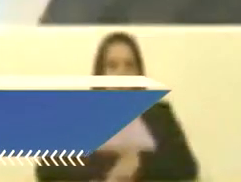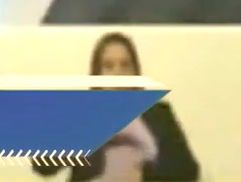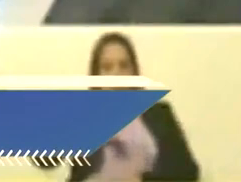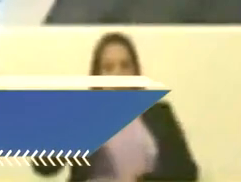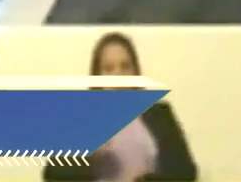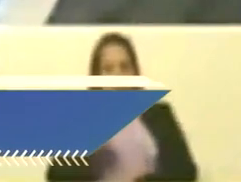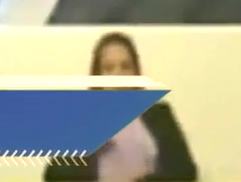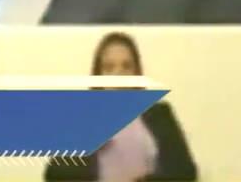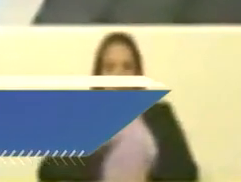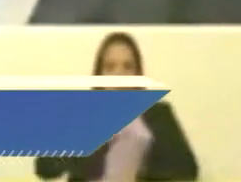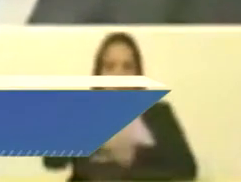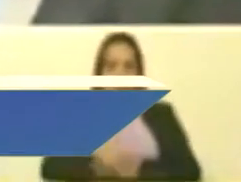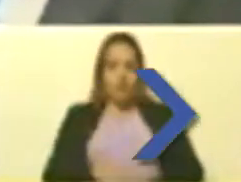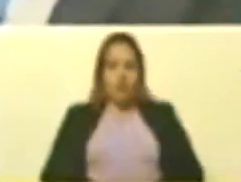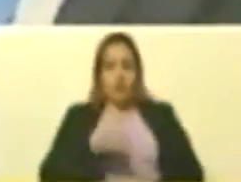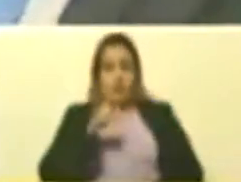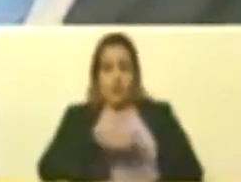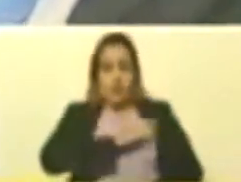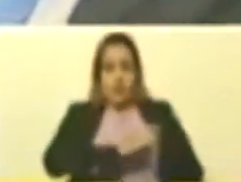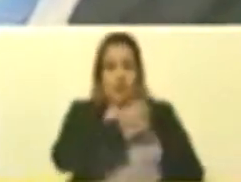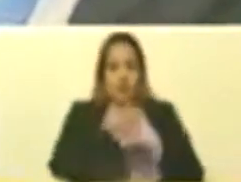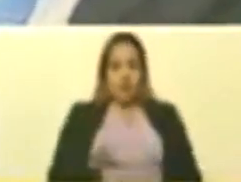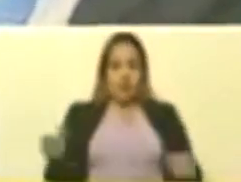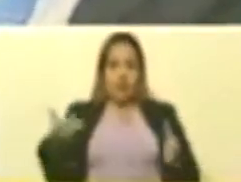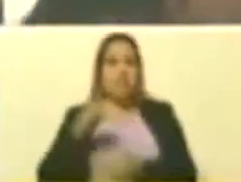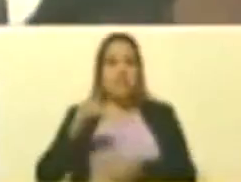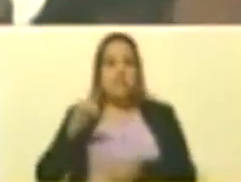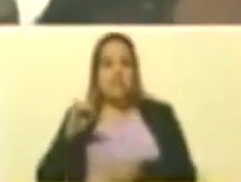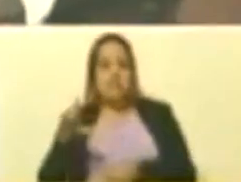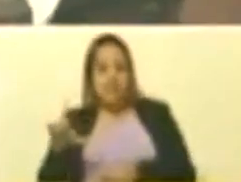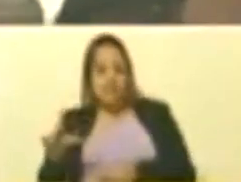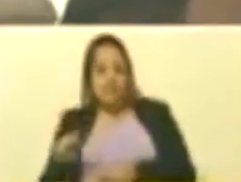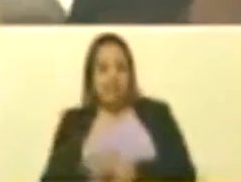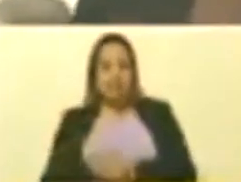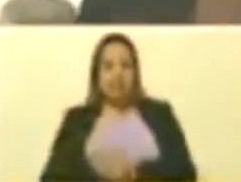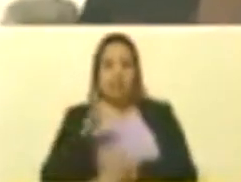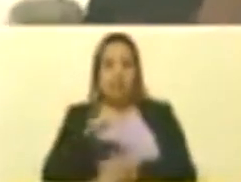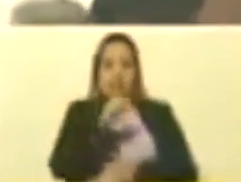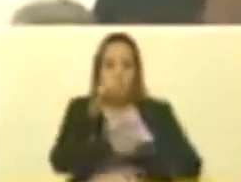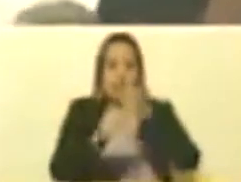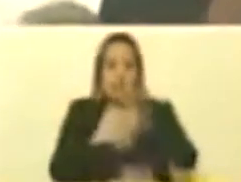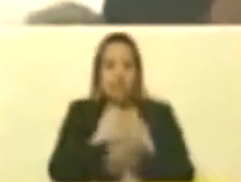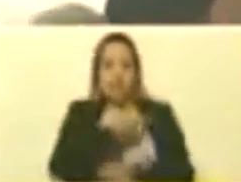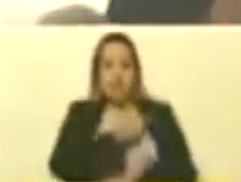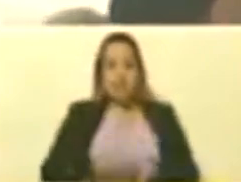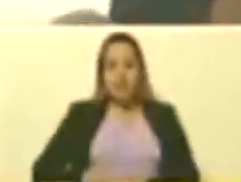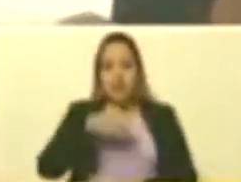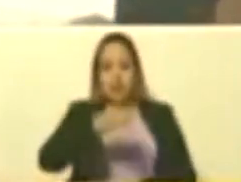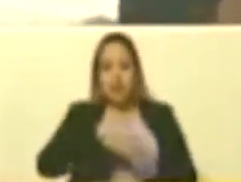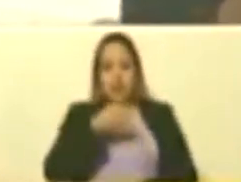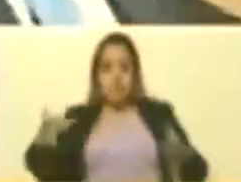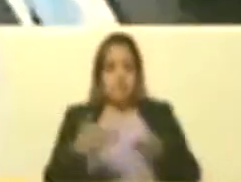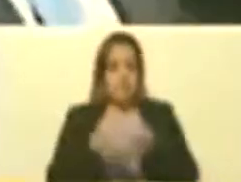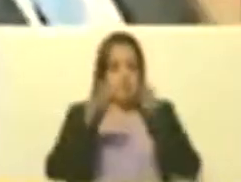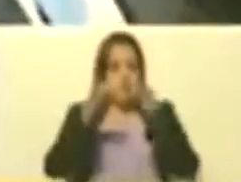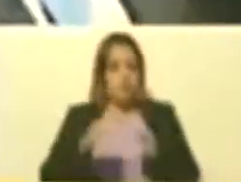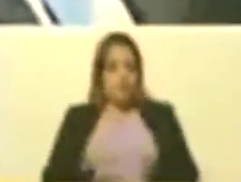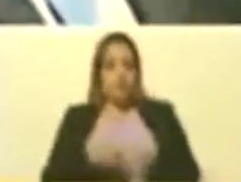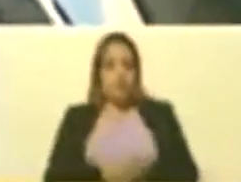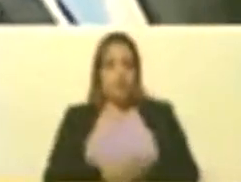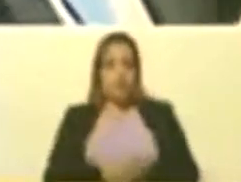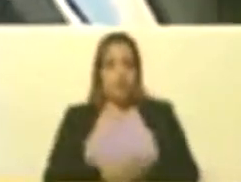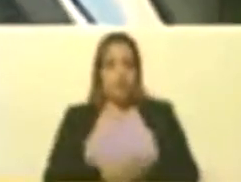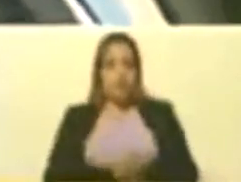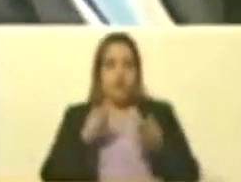los partidos políticos del país en miras a los próximos escenarios electorales. El pasado 5 de abril, el jefe de